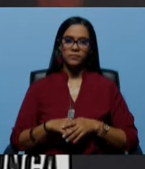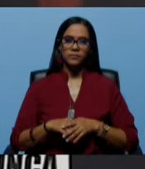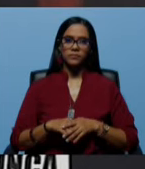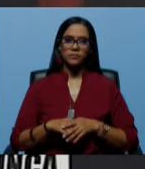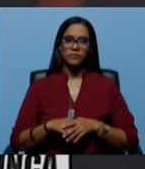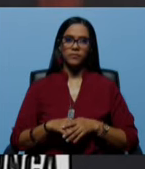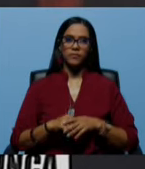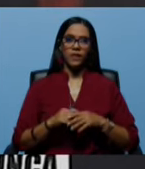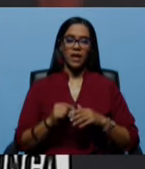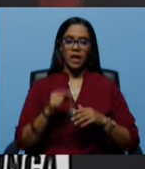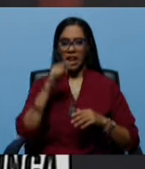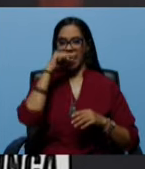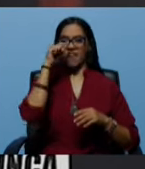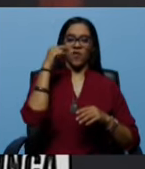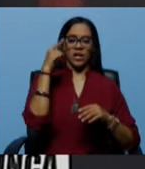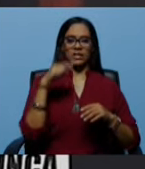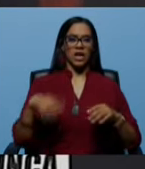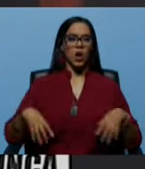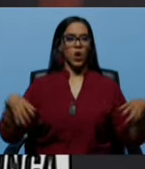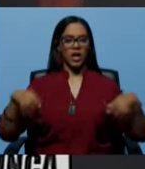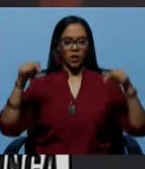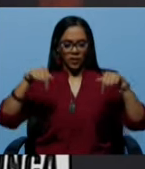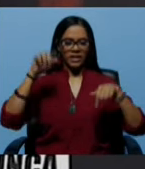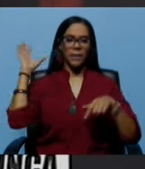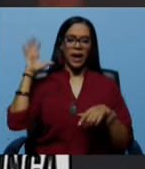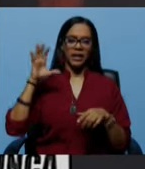La burguesía, pues, los ricos de este país.